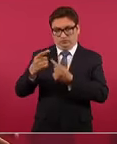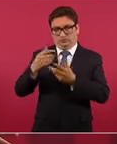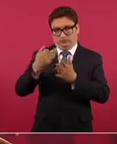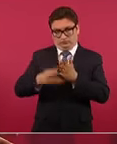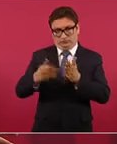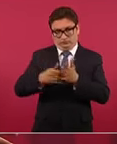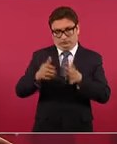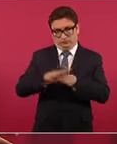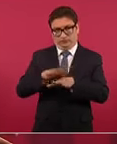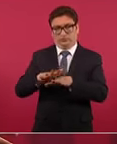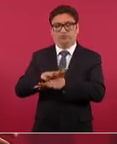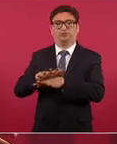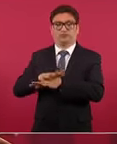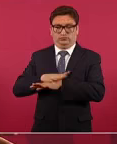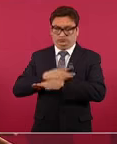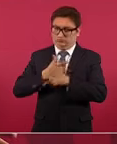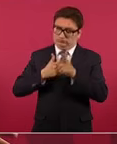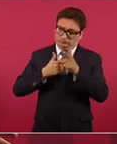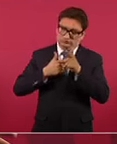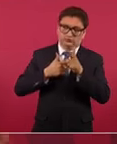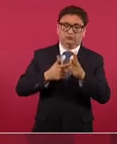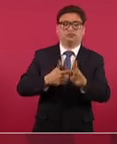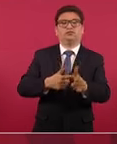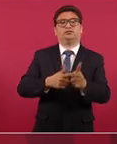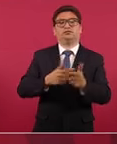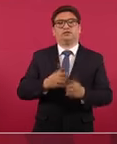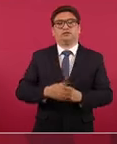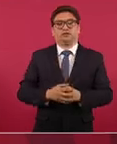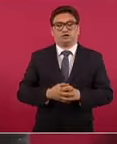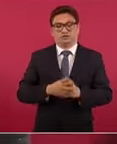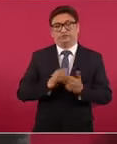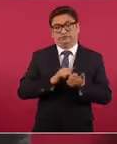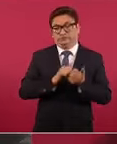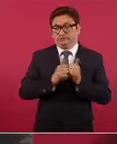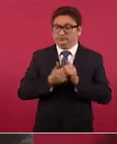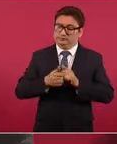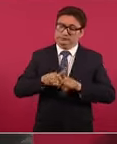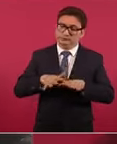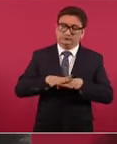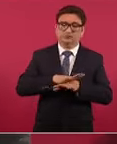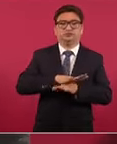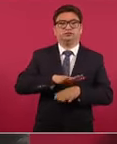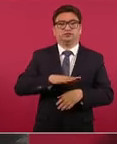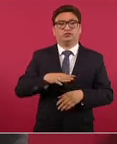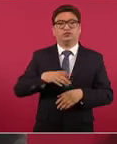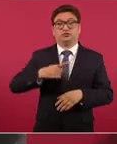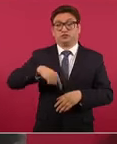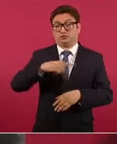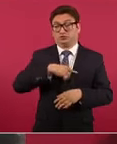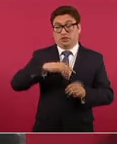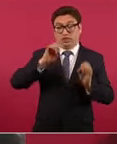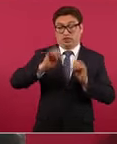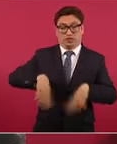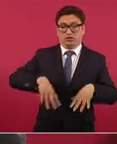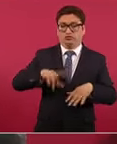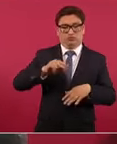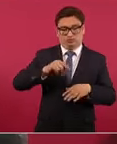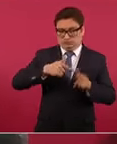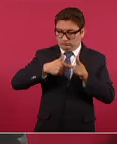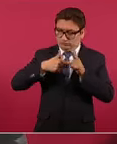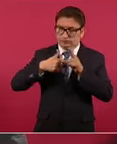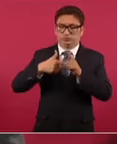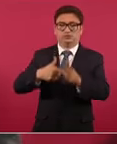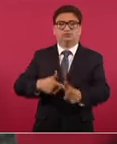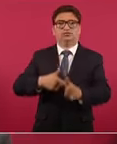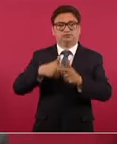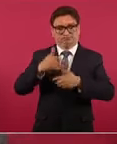y tenemos que seguirlas haciendo a un lado y no rendirnos y